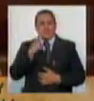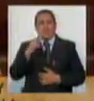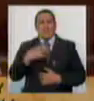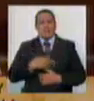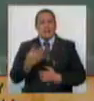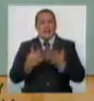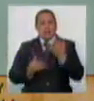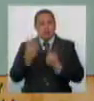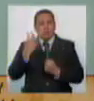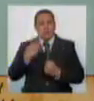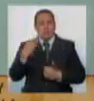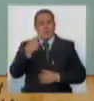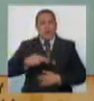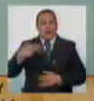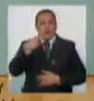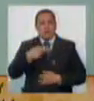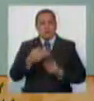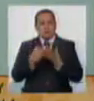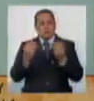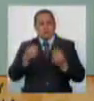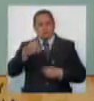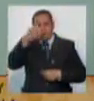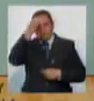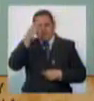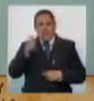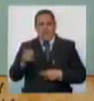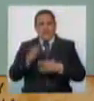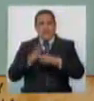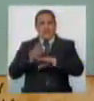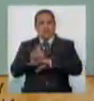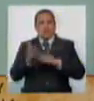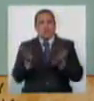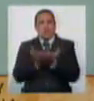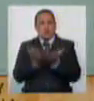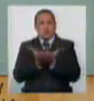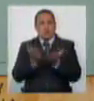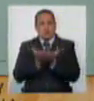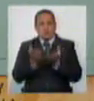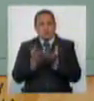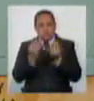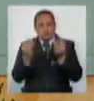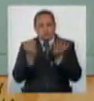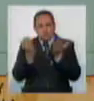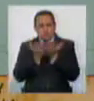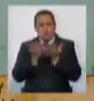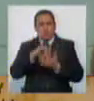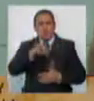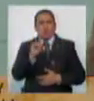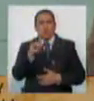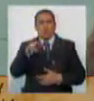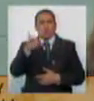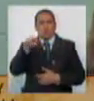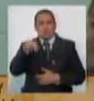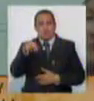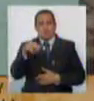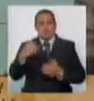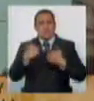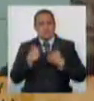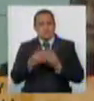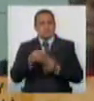de 14 años con muchas habilidades. Él ingresó al Colegio de Alto Rendimiento de Junín, donde recibe una